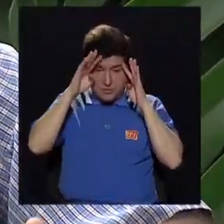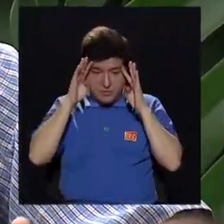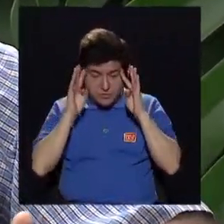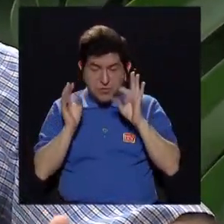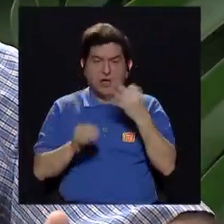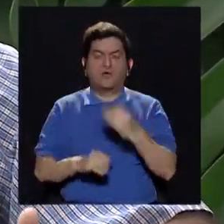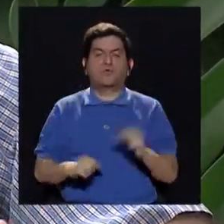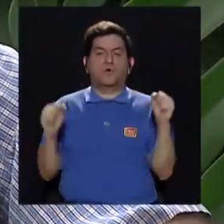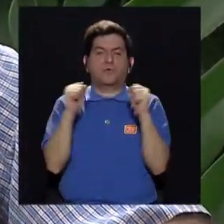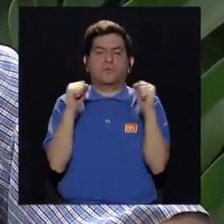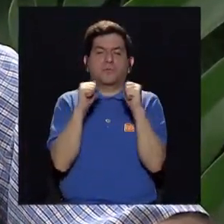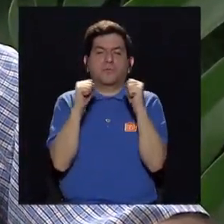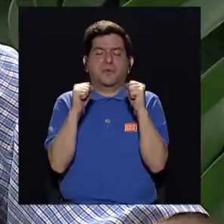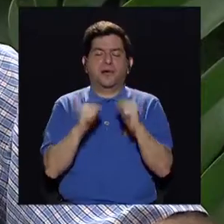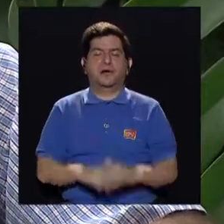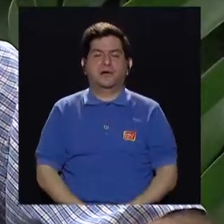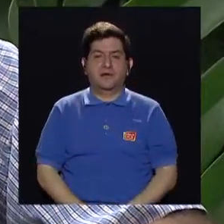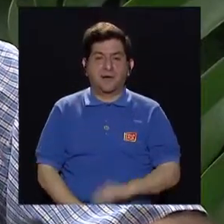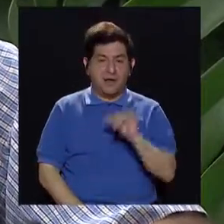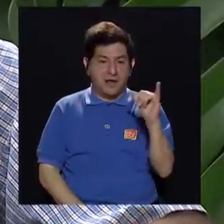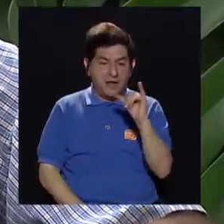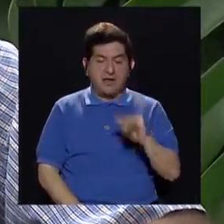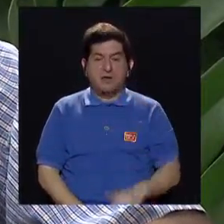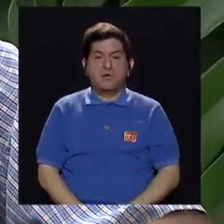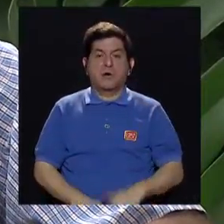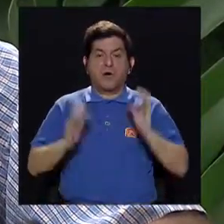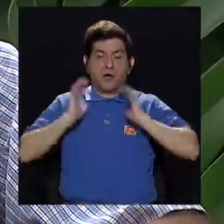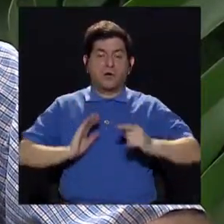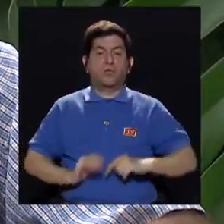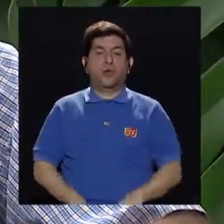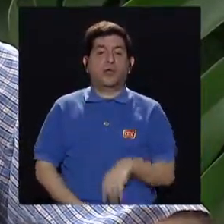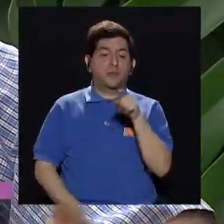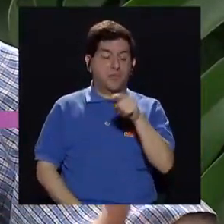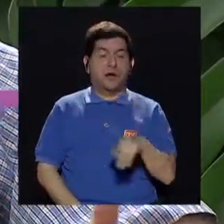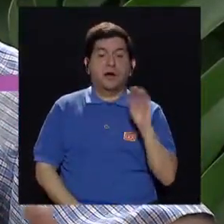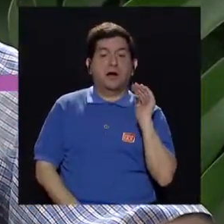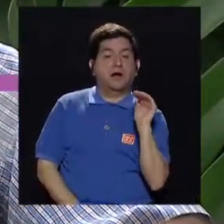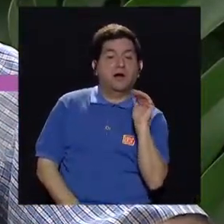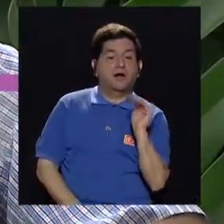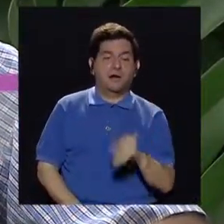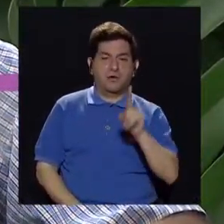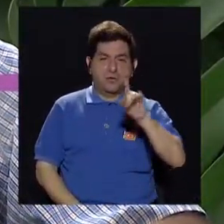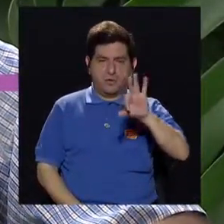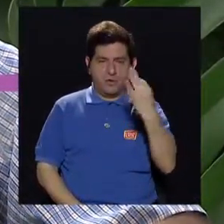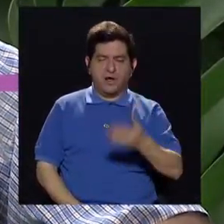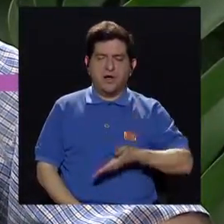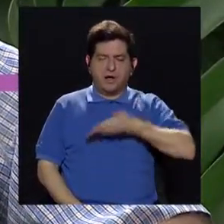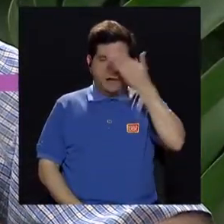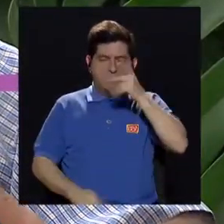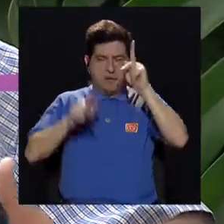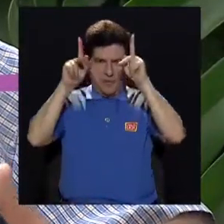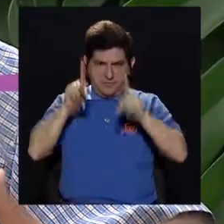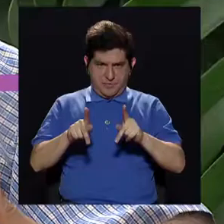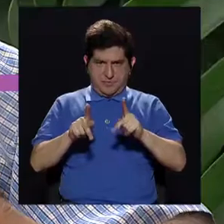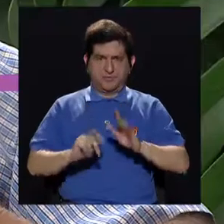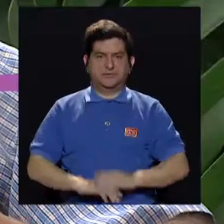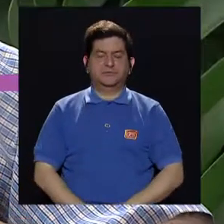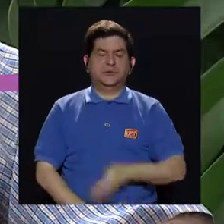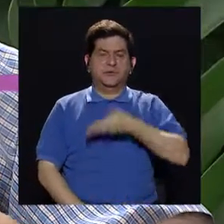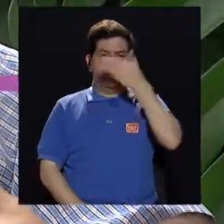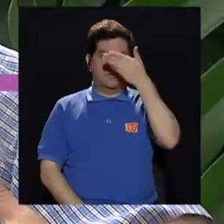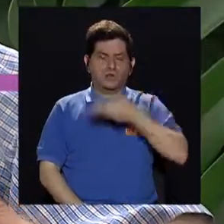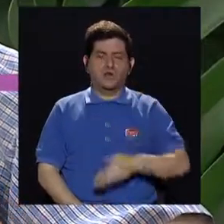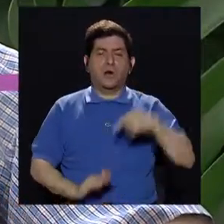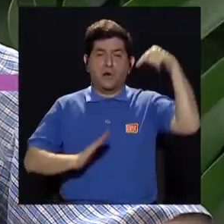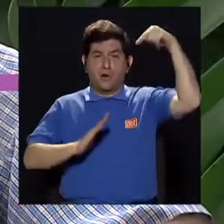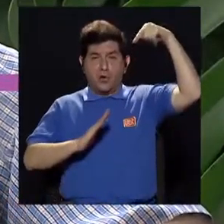sabio, sabe cómo regular nuestra temperatura y demás, el cuerpo también nos avisa, ¿verdad? Una forma de la respiración. Cuando una persona empieza a